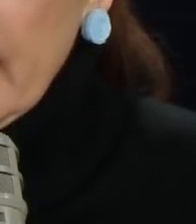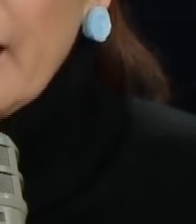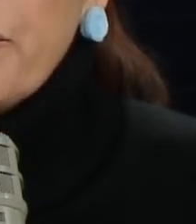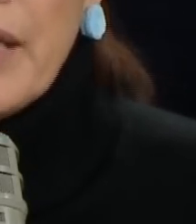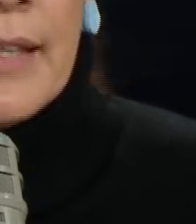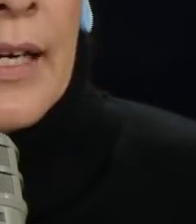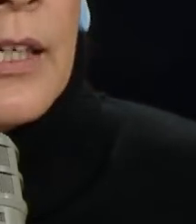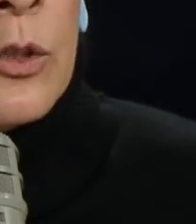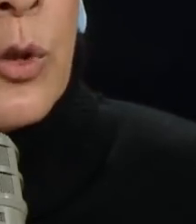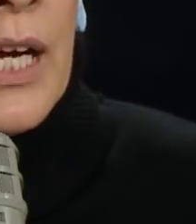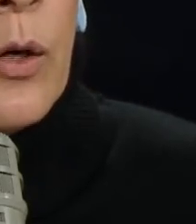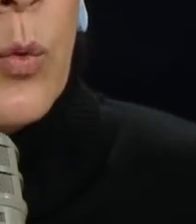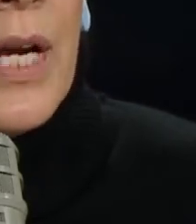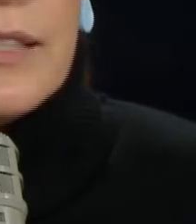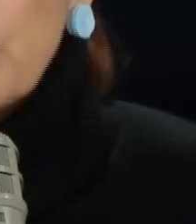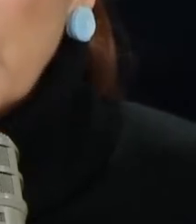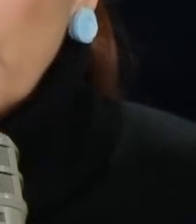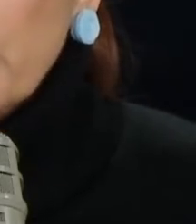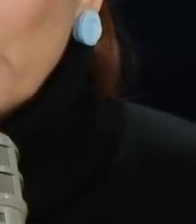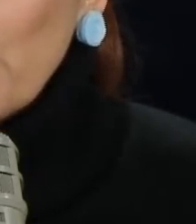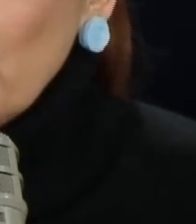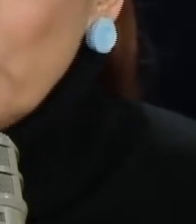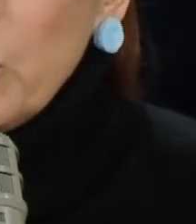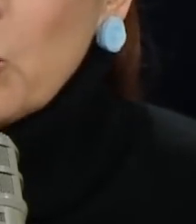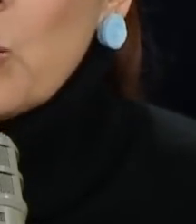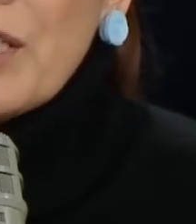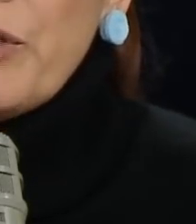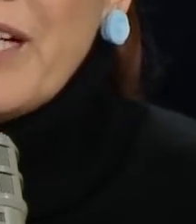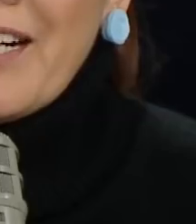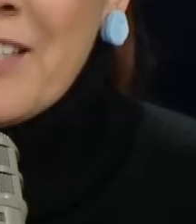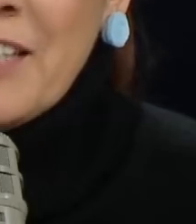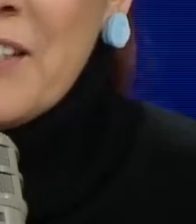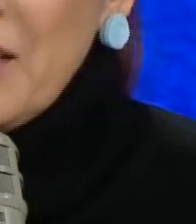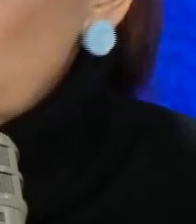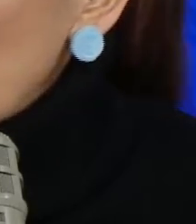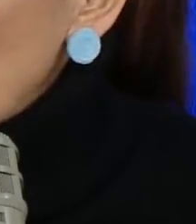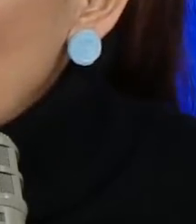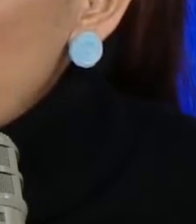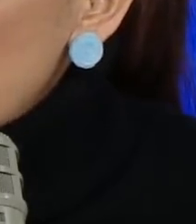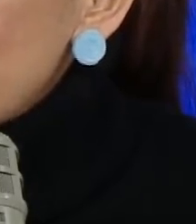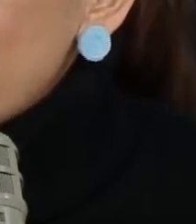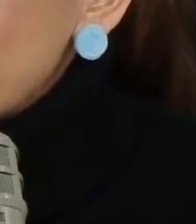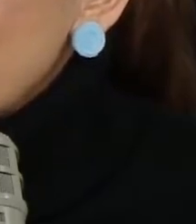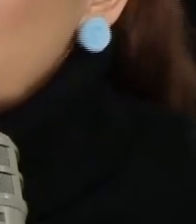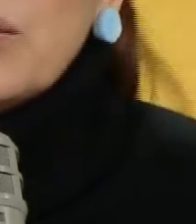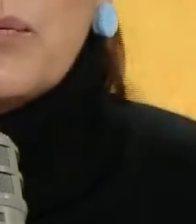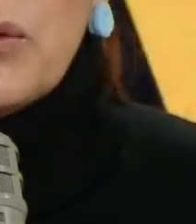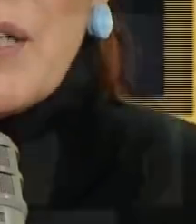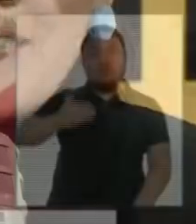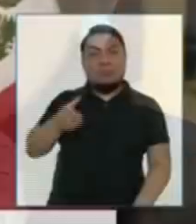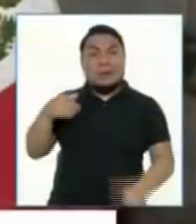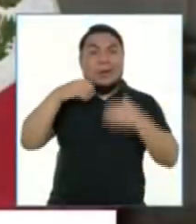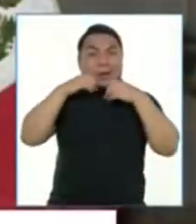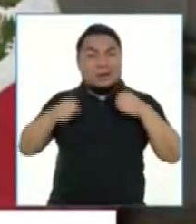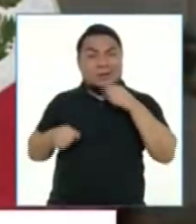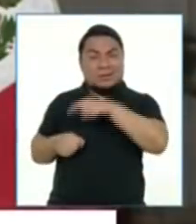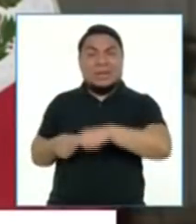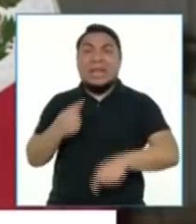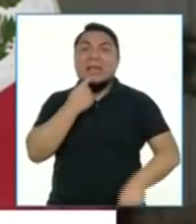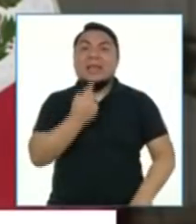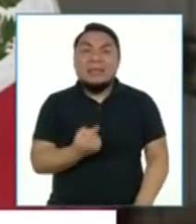que refrendar sola una y 52 minutos minutos jeffrey atkins que con nosotros libre como estas muy buena estar